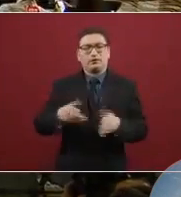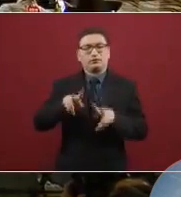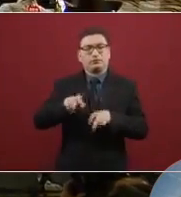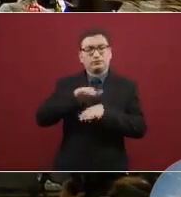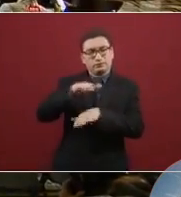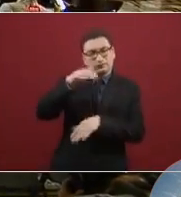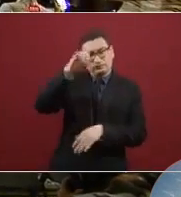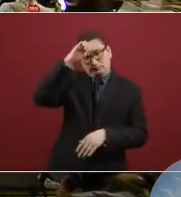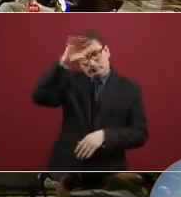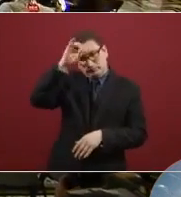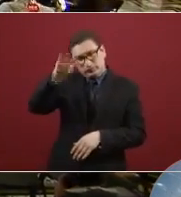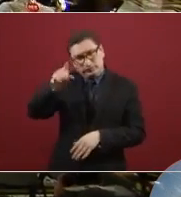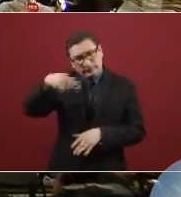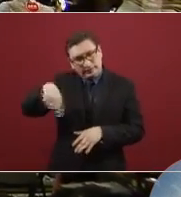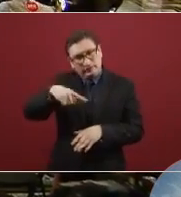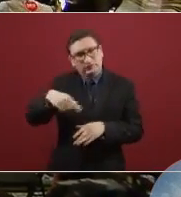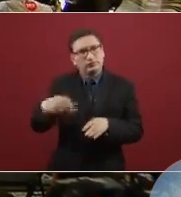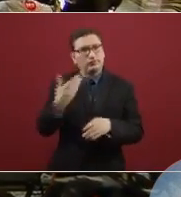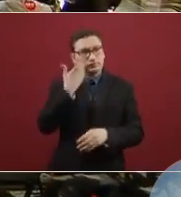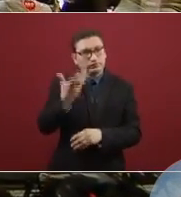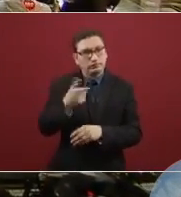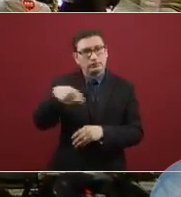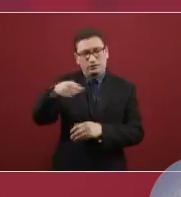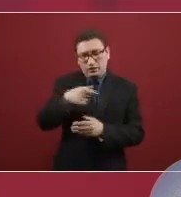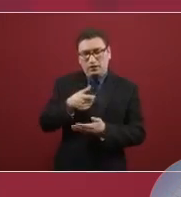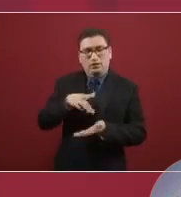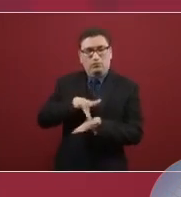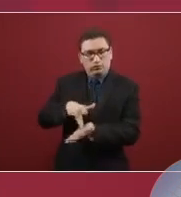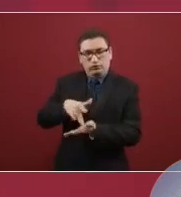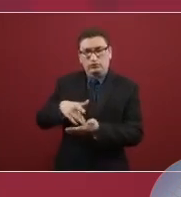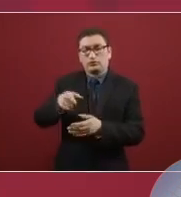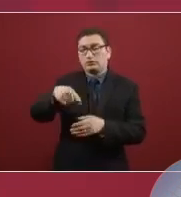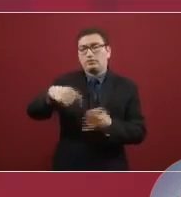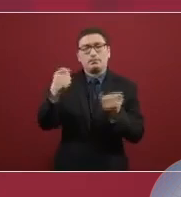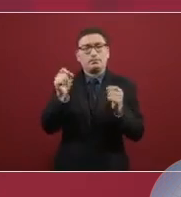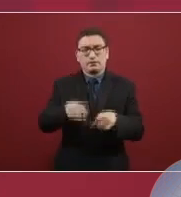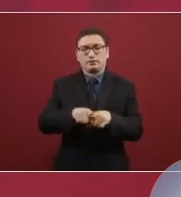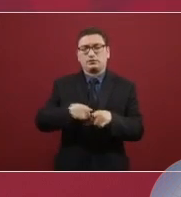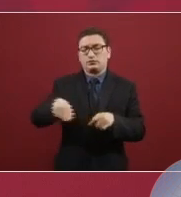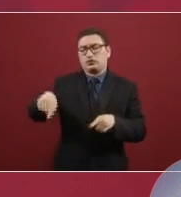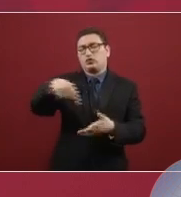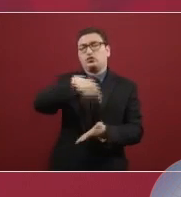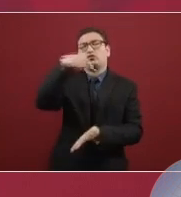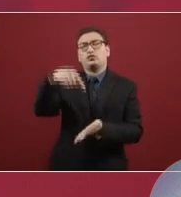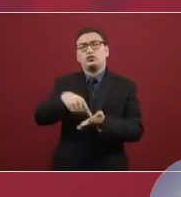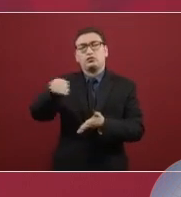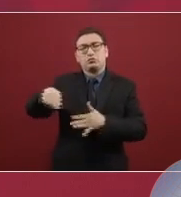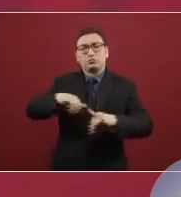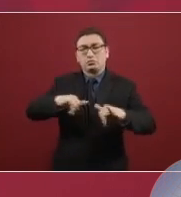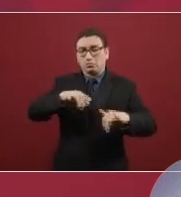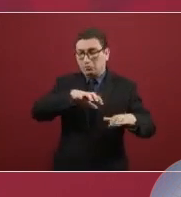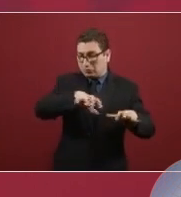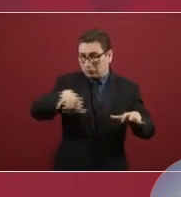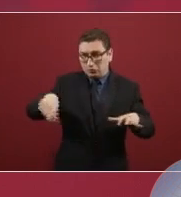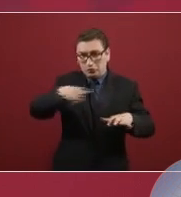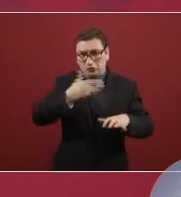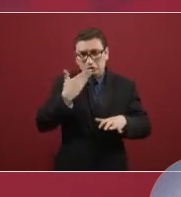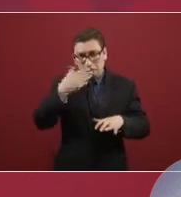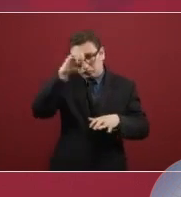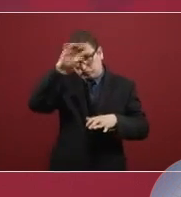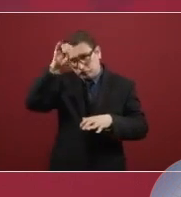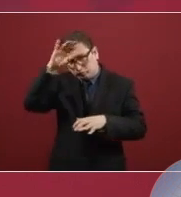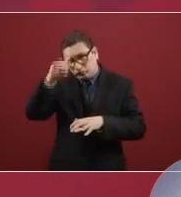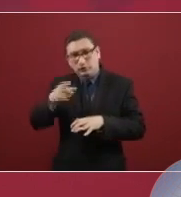entregue a los que viven en la zonas mineras de manera directa lo que les corresponde